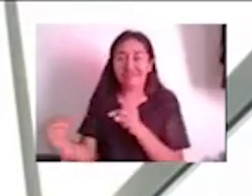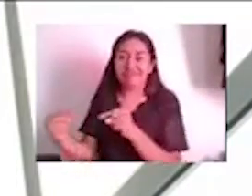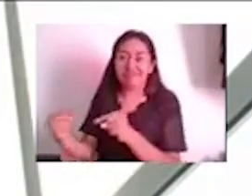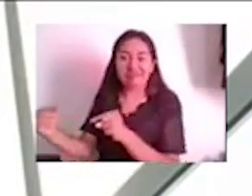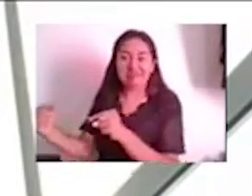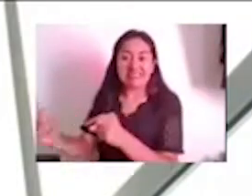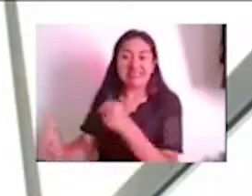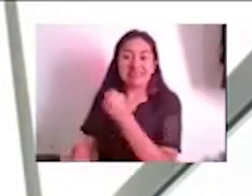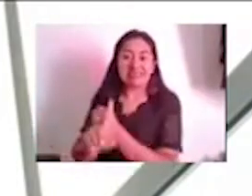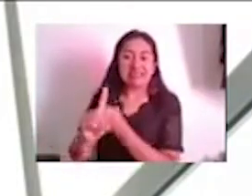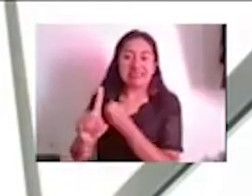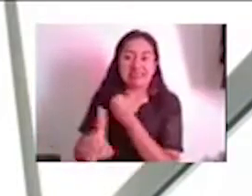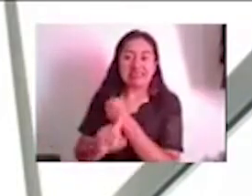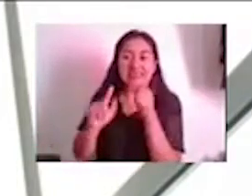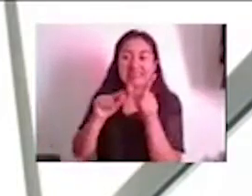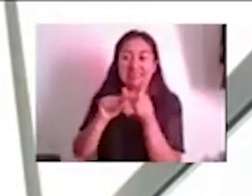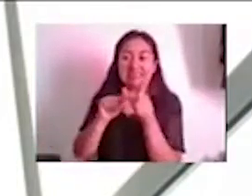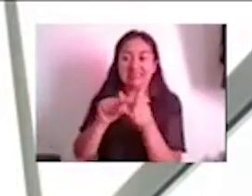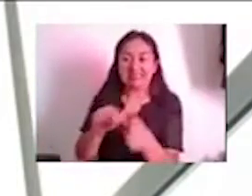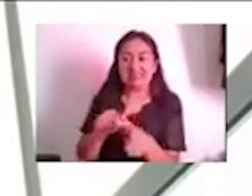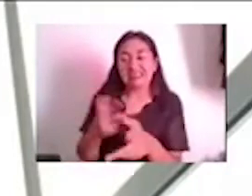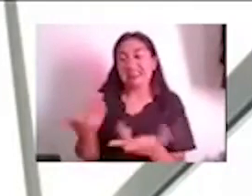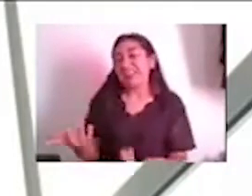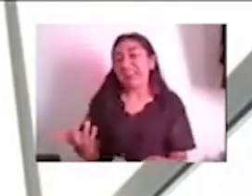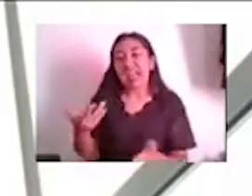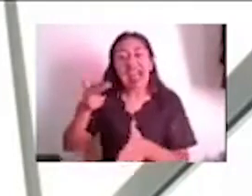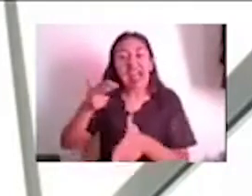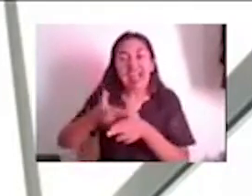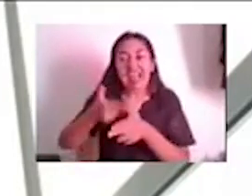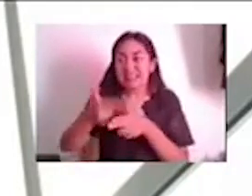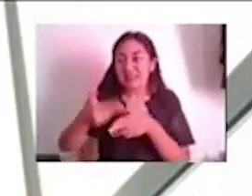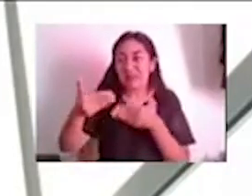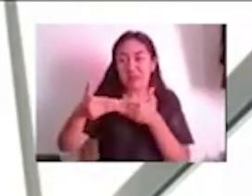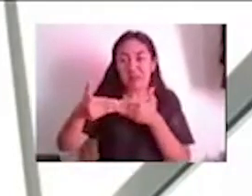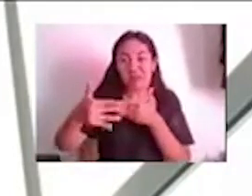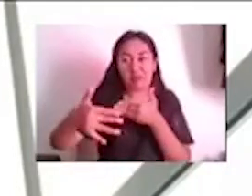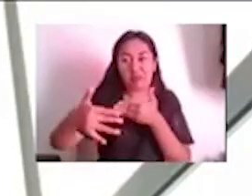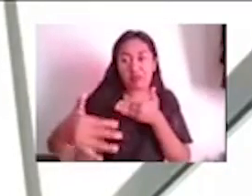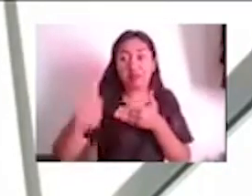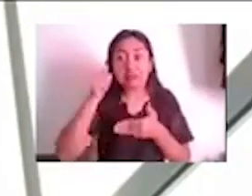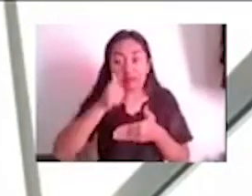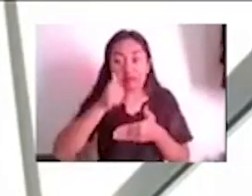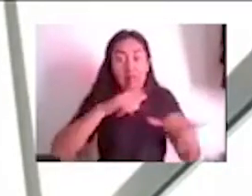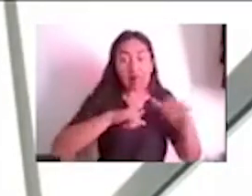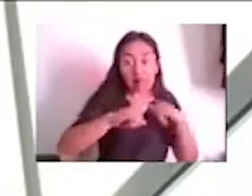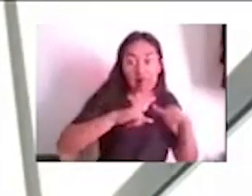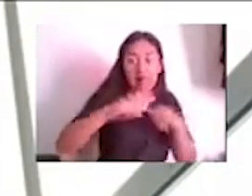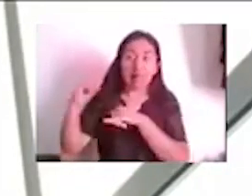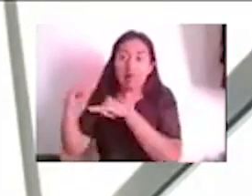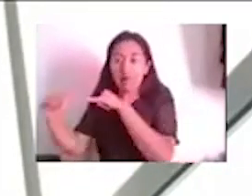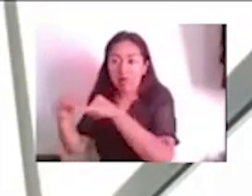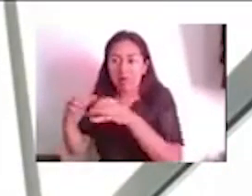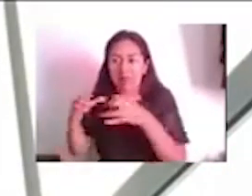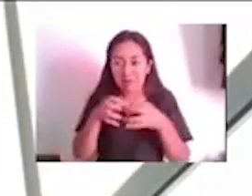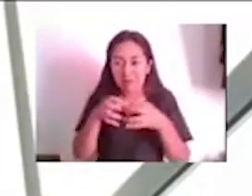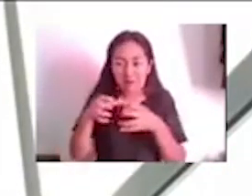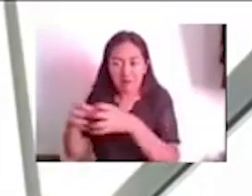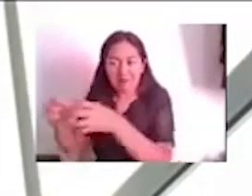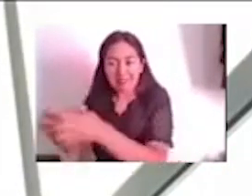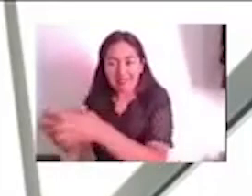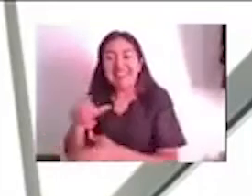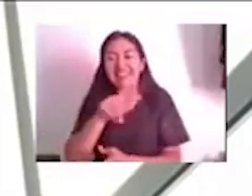conflictos se perpetúan en el periodo novohispano y se siguen peleando barrios tenochcas contra barrios tlatelolcas y